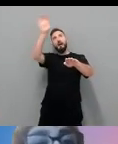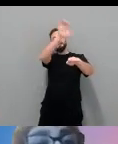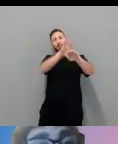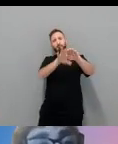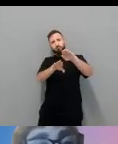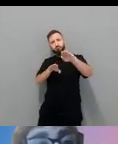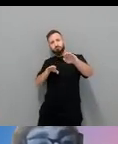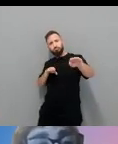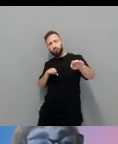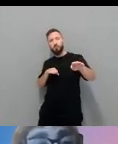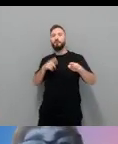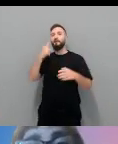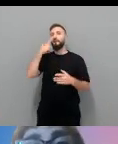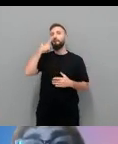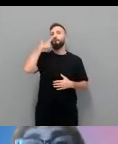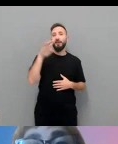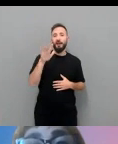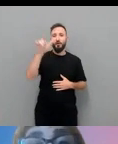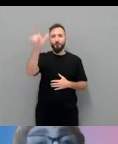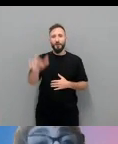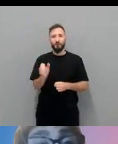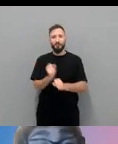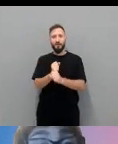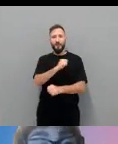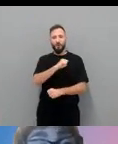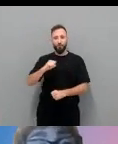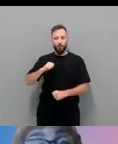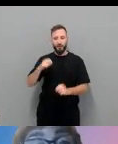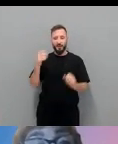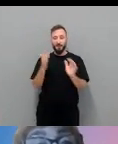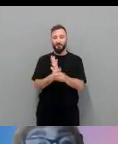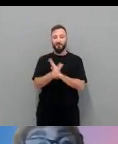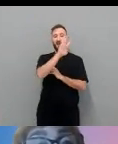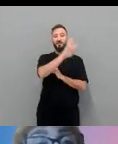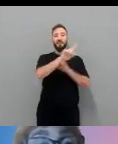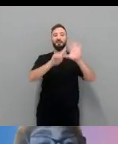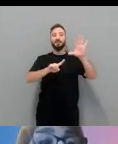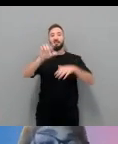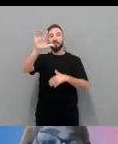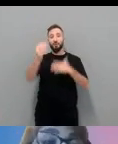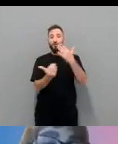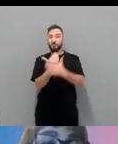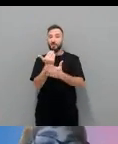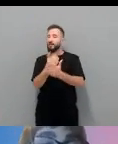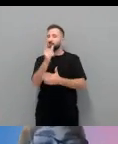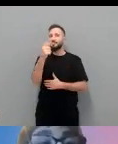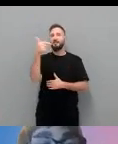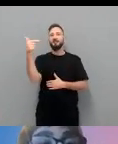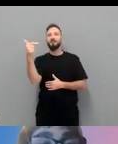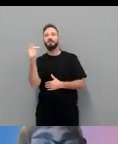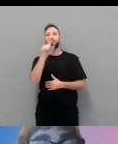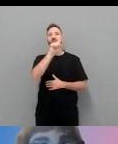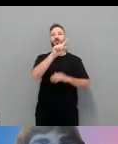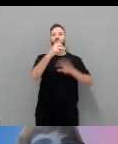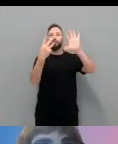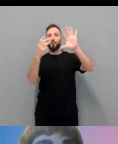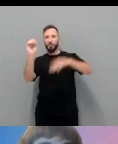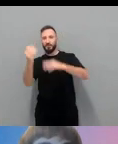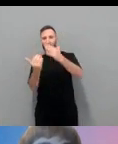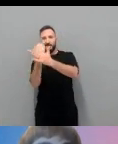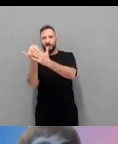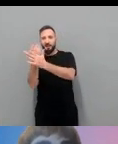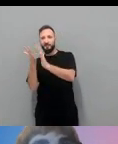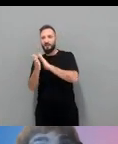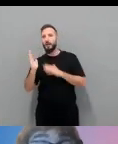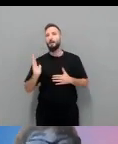cómo se penaliza al trabajo autónomo, porque en vez de dividir entre 365 días, se está dividiendo entre 180, con lo cual esto me puede